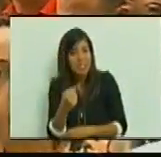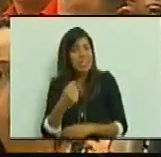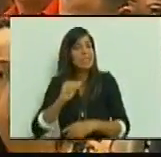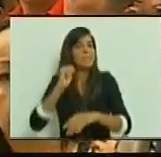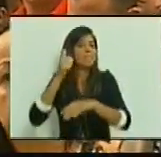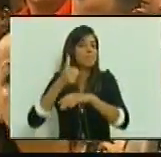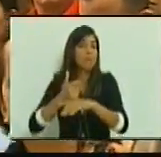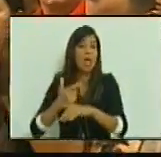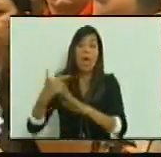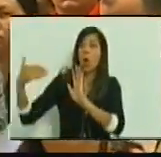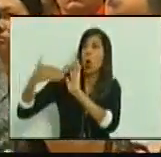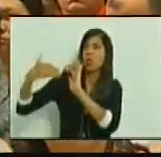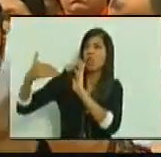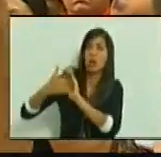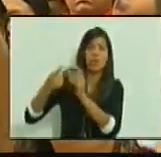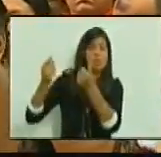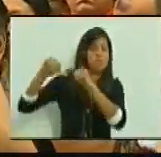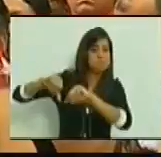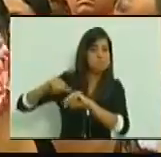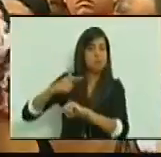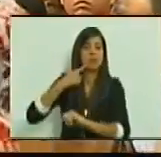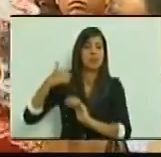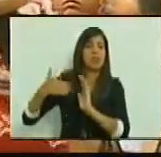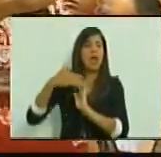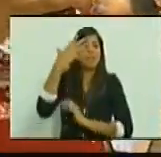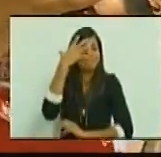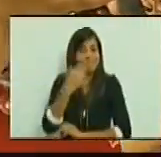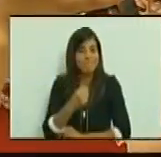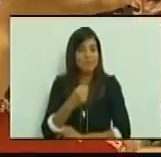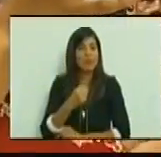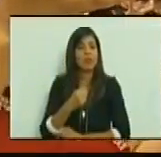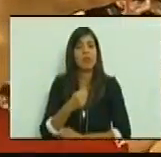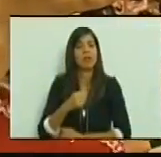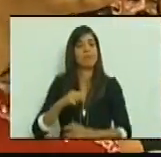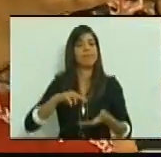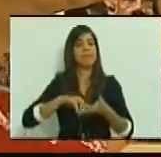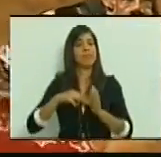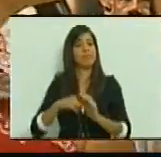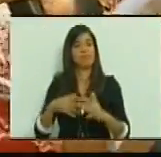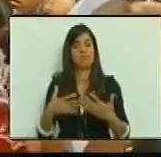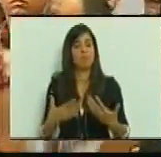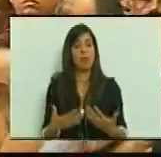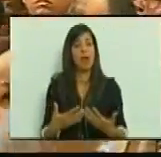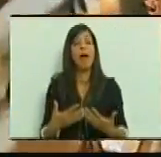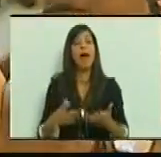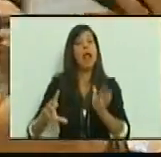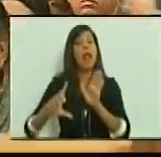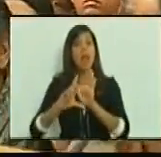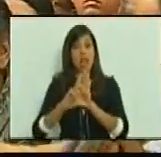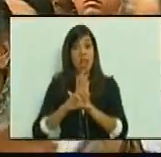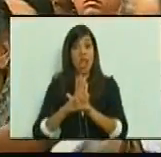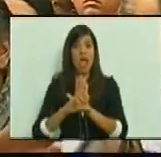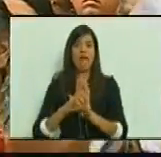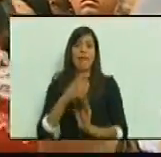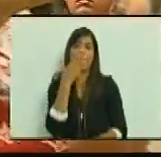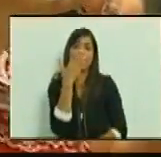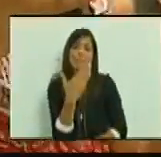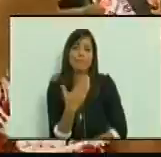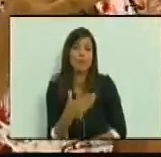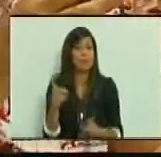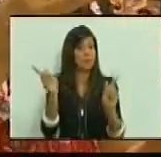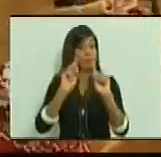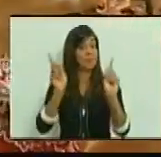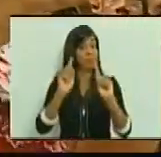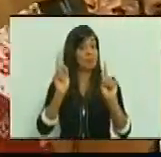guerra económica. Porque bien lo decía el ministro, no se trata solo de una ley por la ley, se trata de